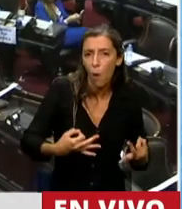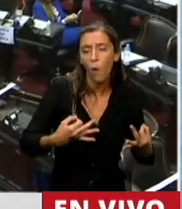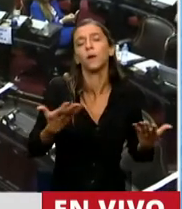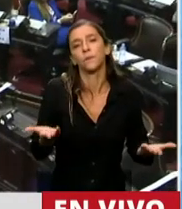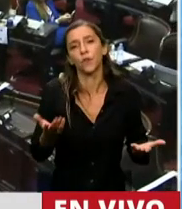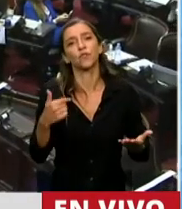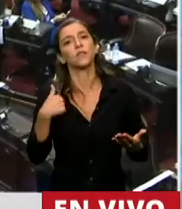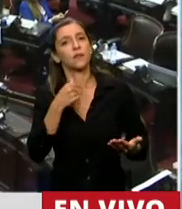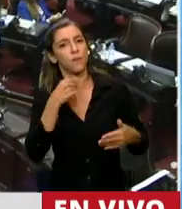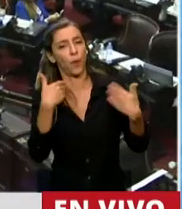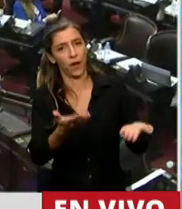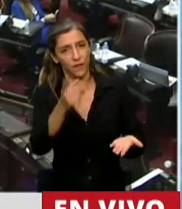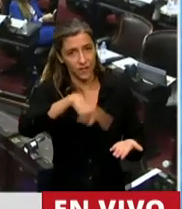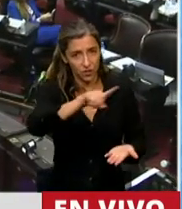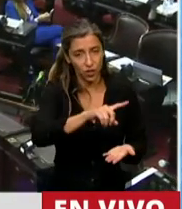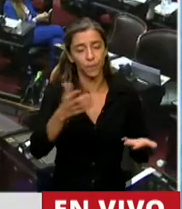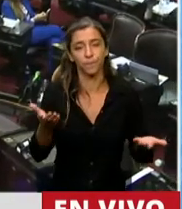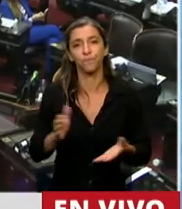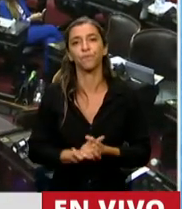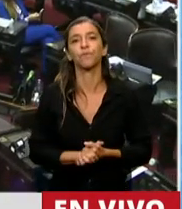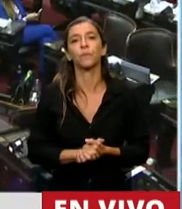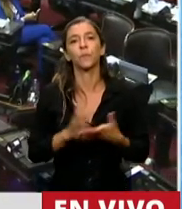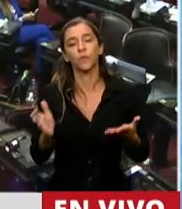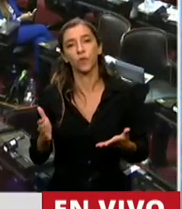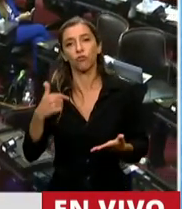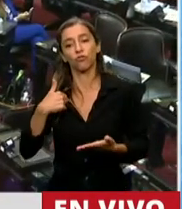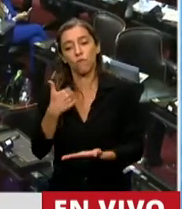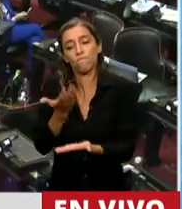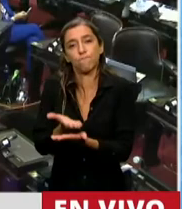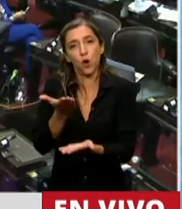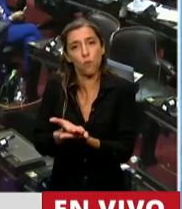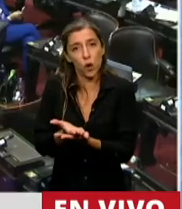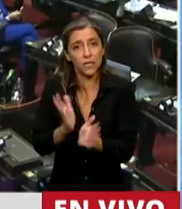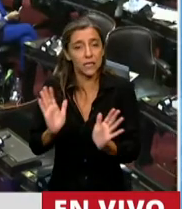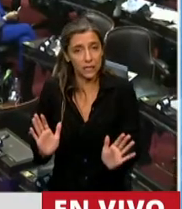cual, termino, vamos a